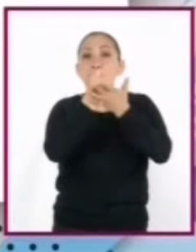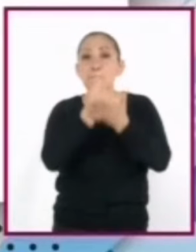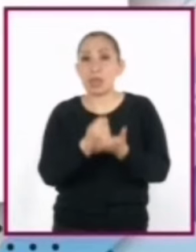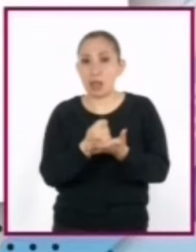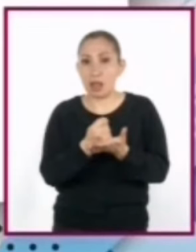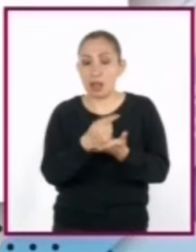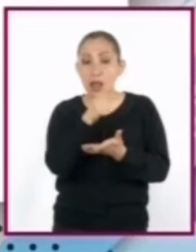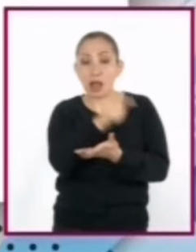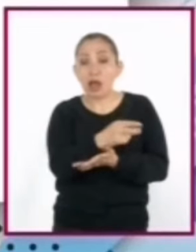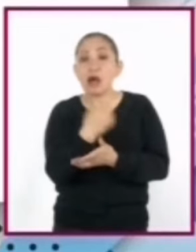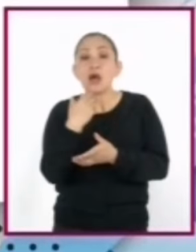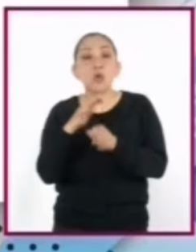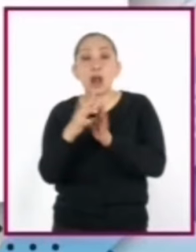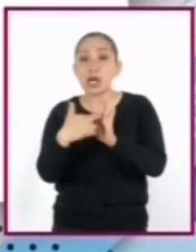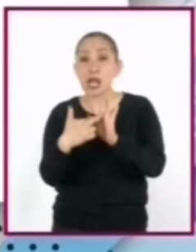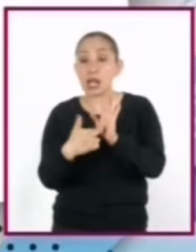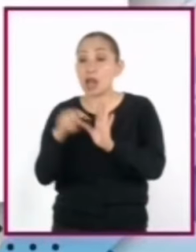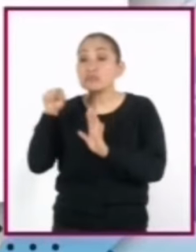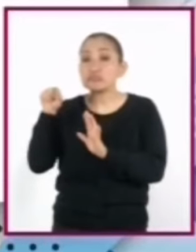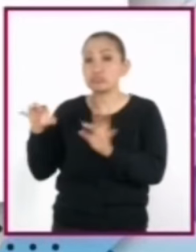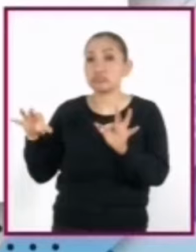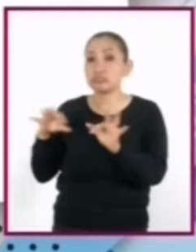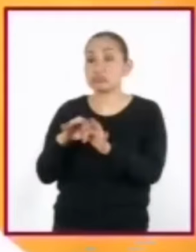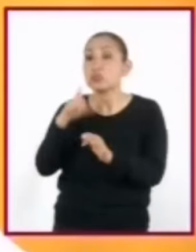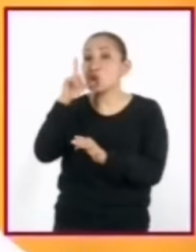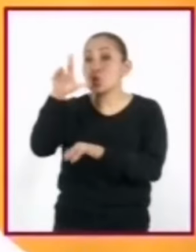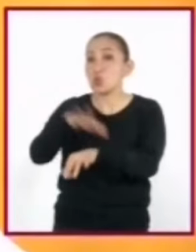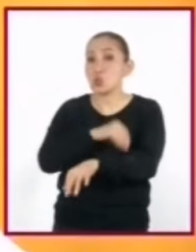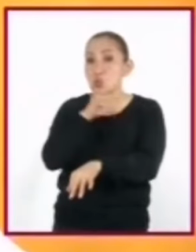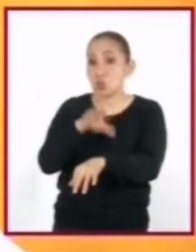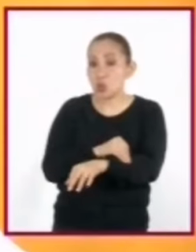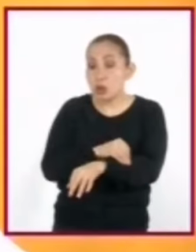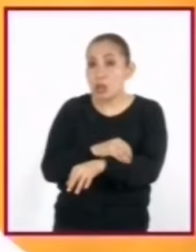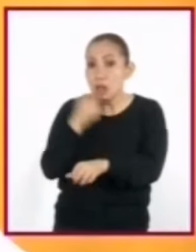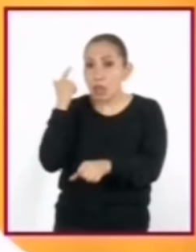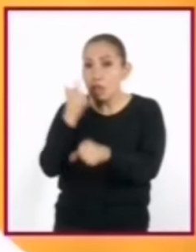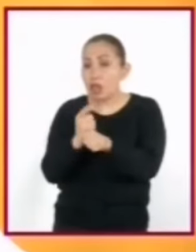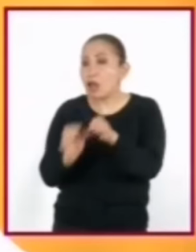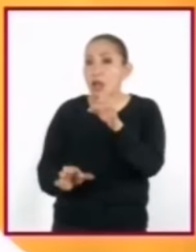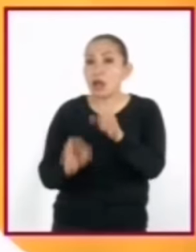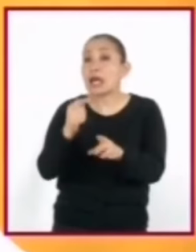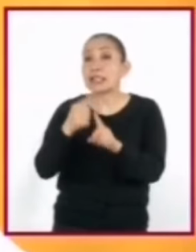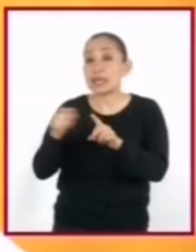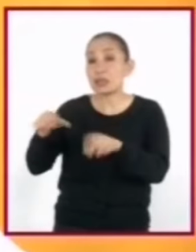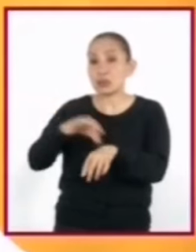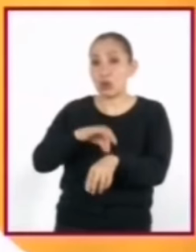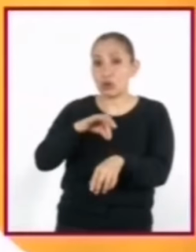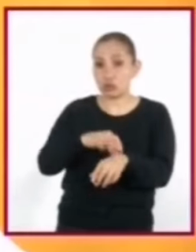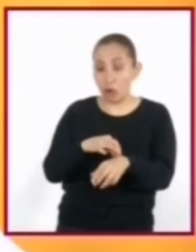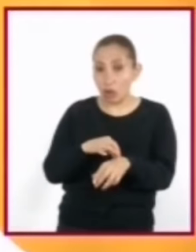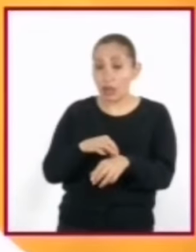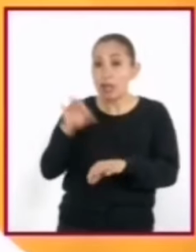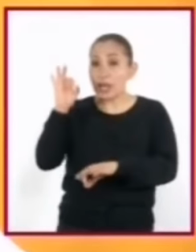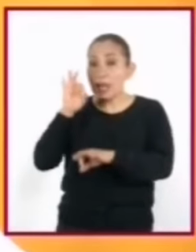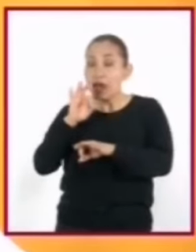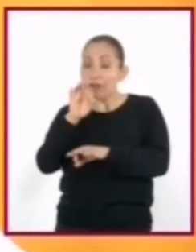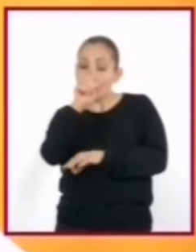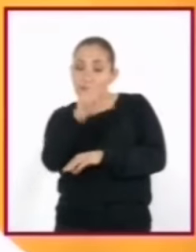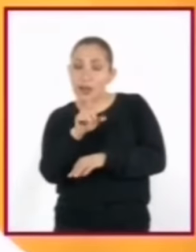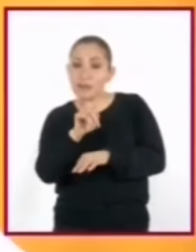que utiliza es de naturaleza eléctrica y fue descubierto por el médico y